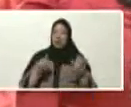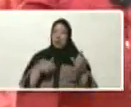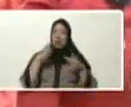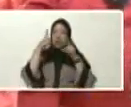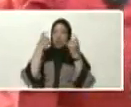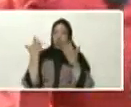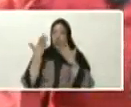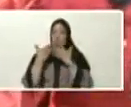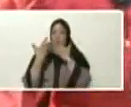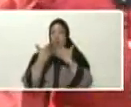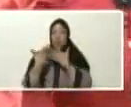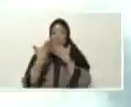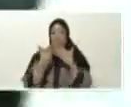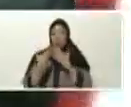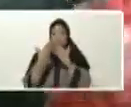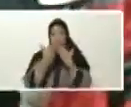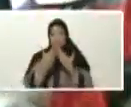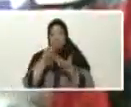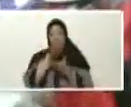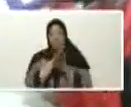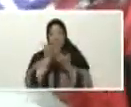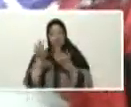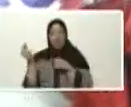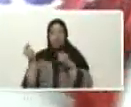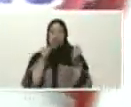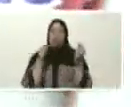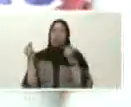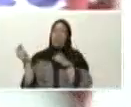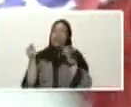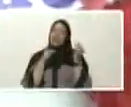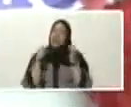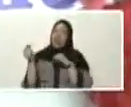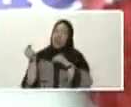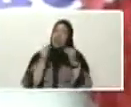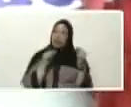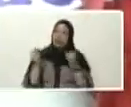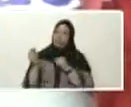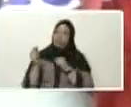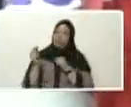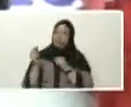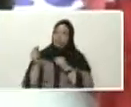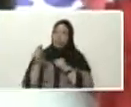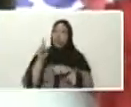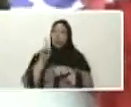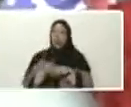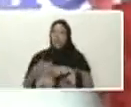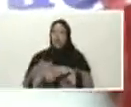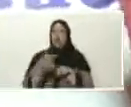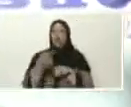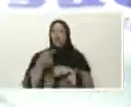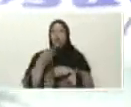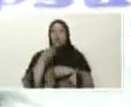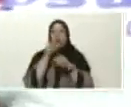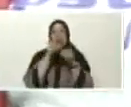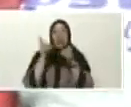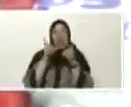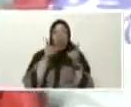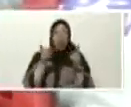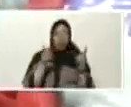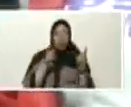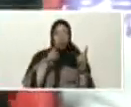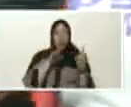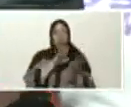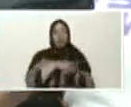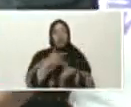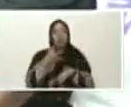que estudiarlo, ahora tenemos que debatirlo, ahora tenemos que discutirlo, ahora tenemos que hacerlo del